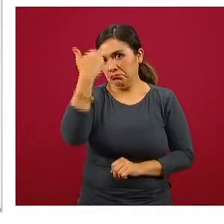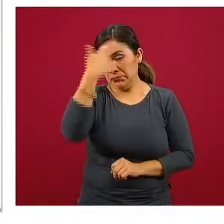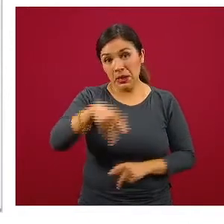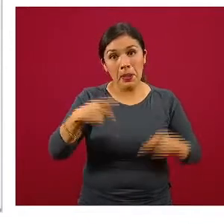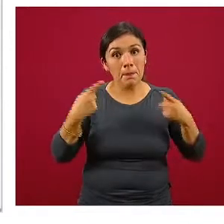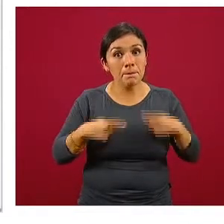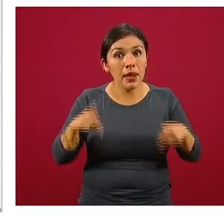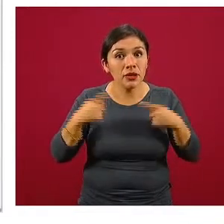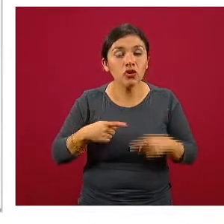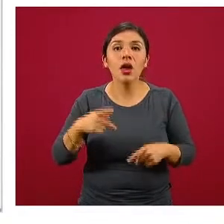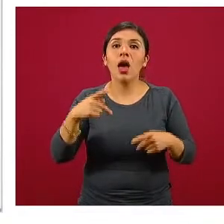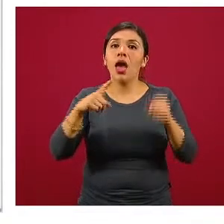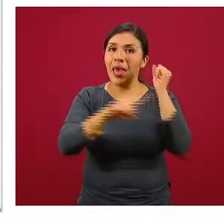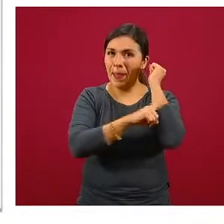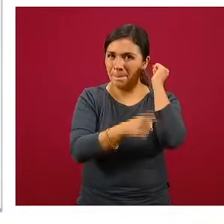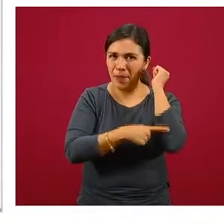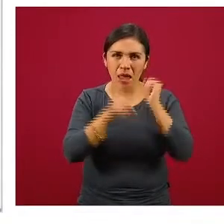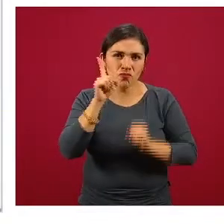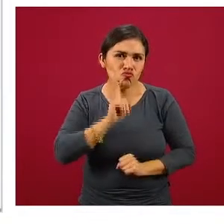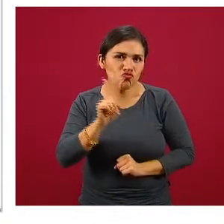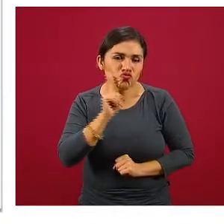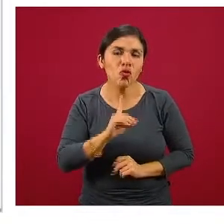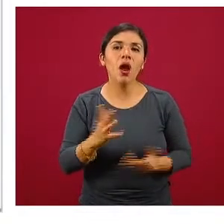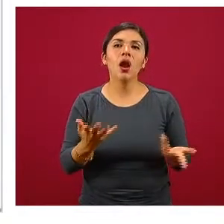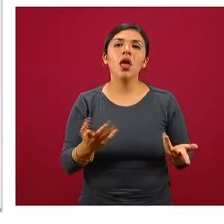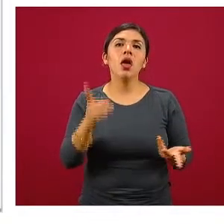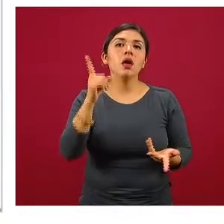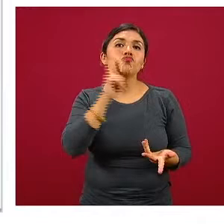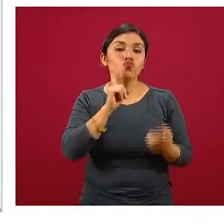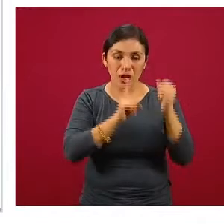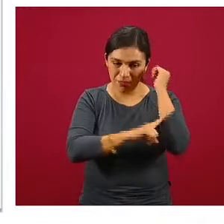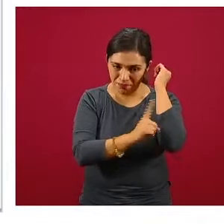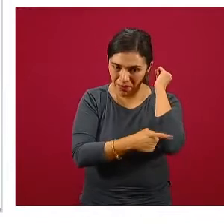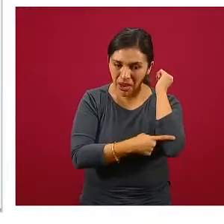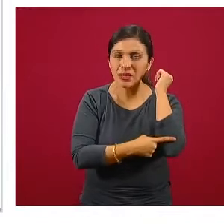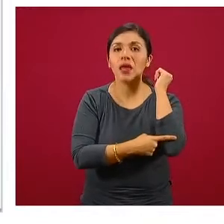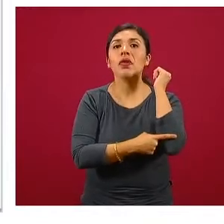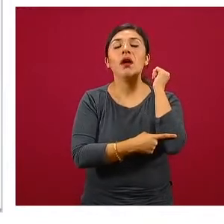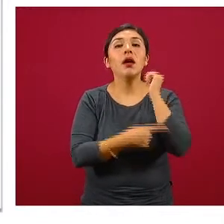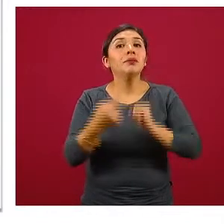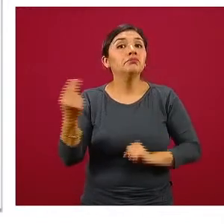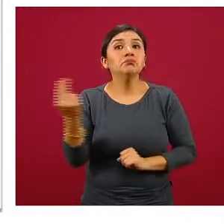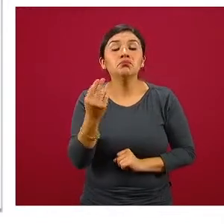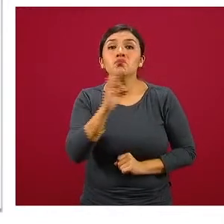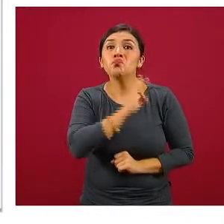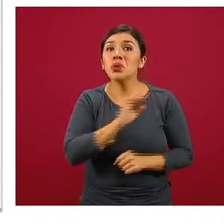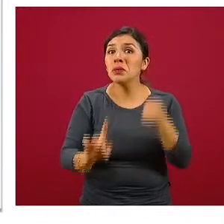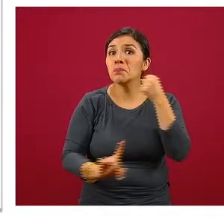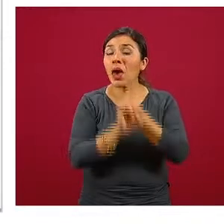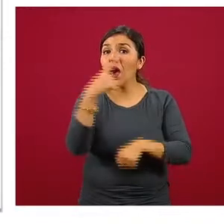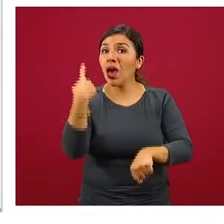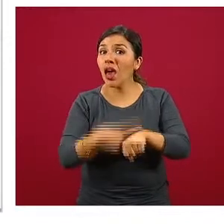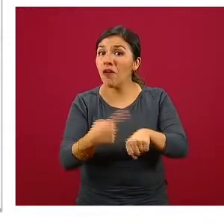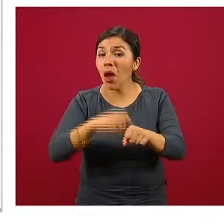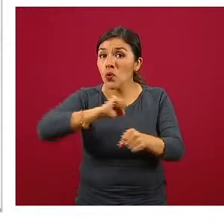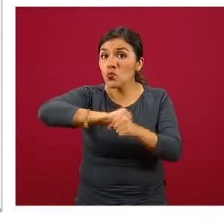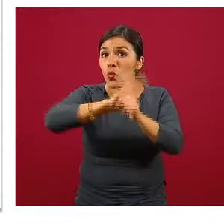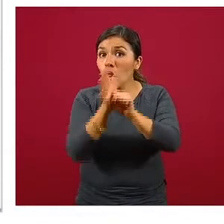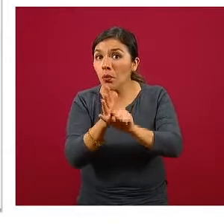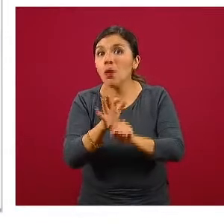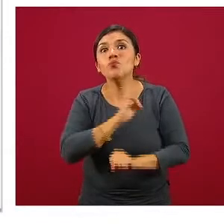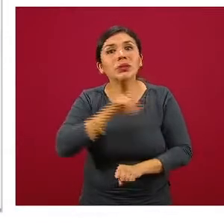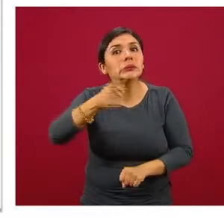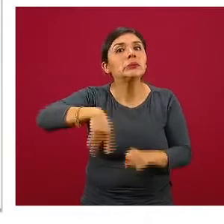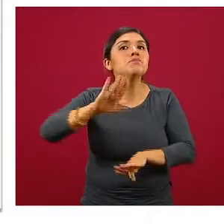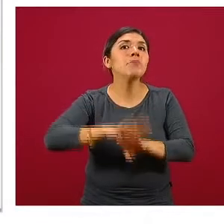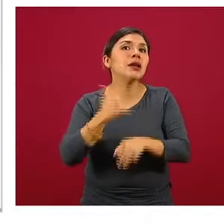personas embarazadas, las mujeres embarazadas que puedan enfermar de coronavirus están en un mayor